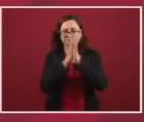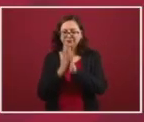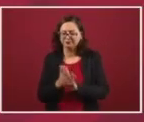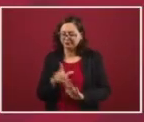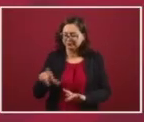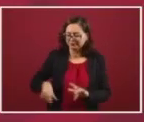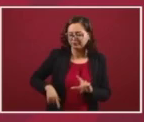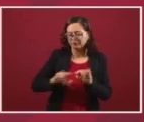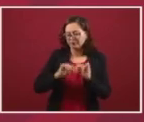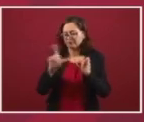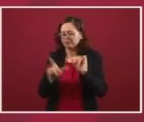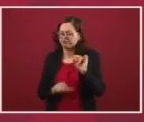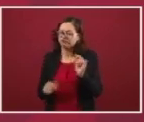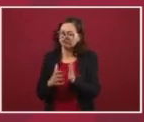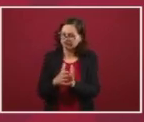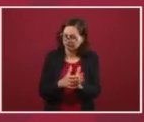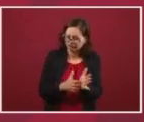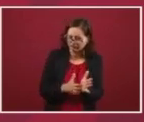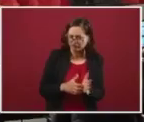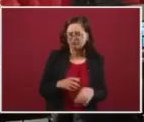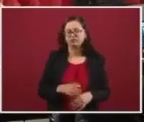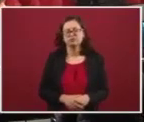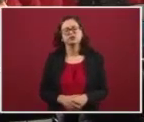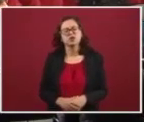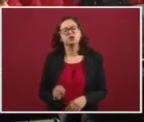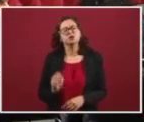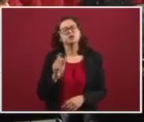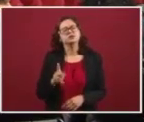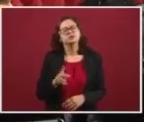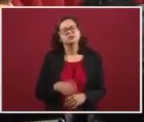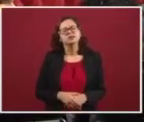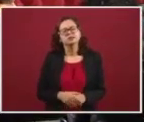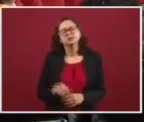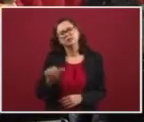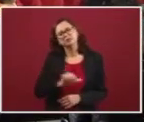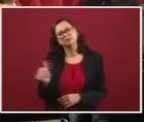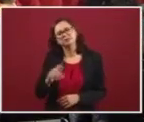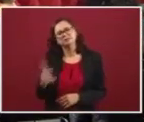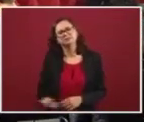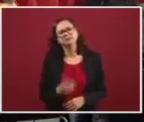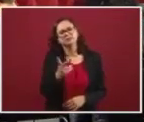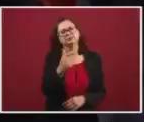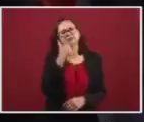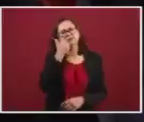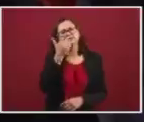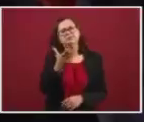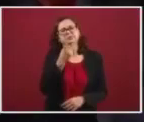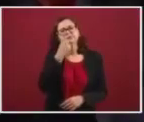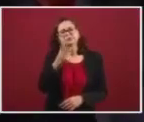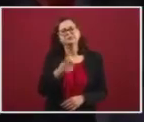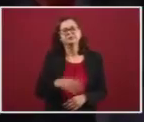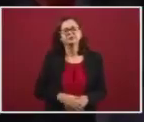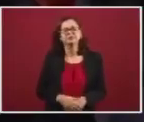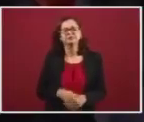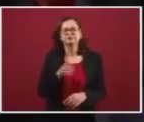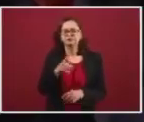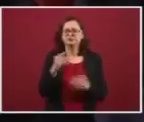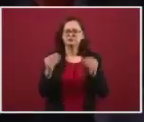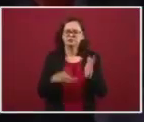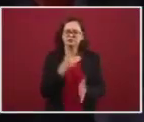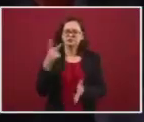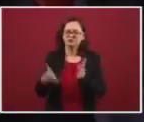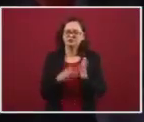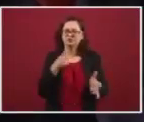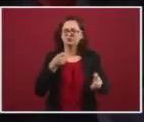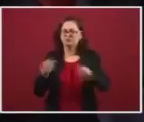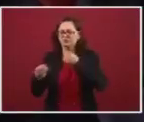Ok, presidente, la otra pregunta que le quiero hacer, usted en los últimos días pues ha estado hablando mucho de la prensa, mucho de